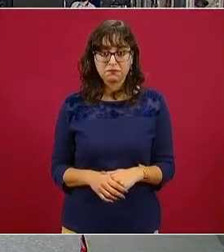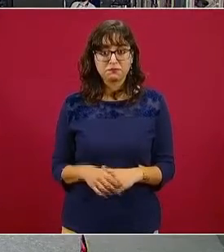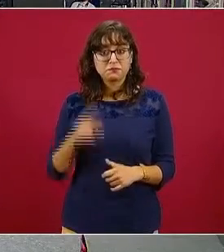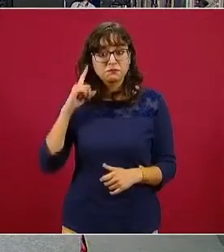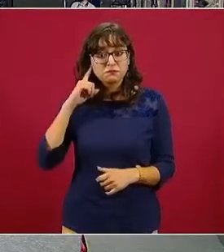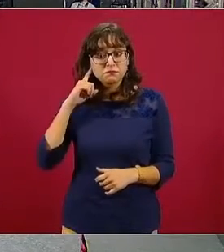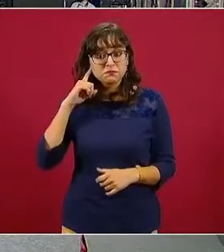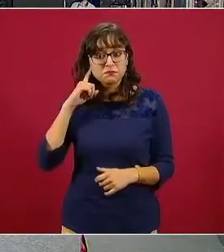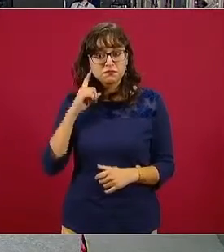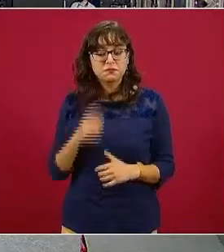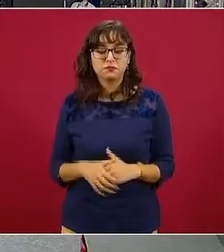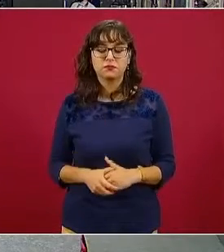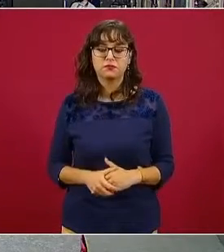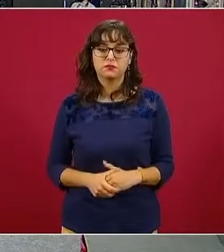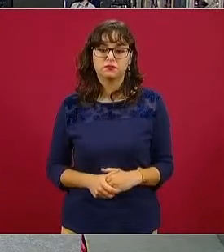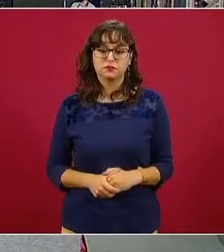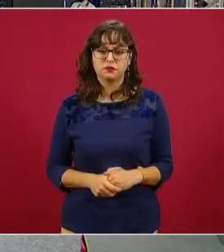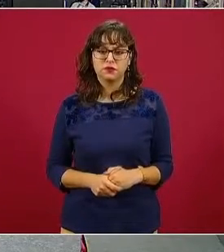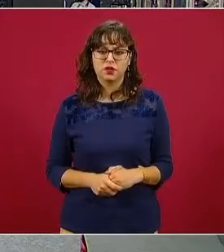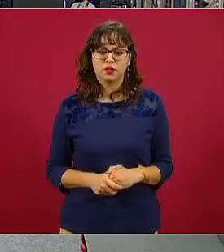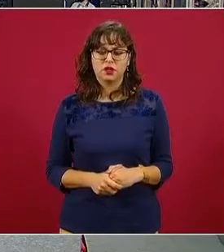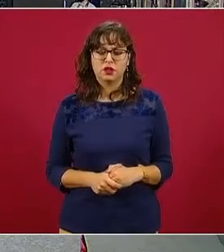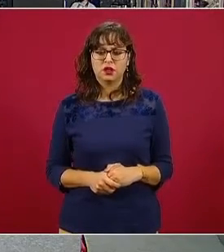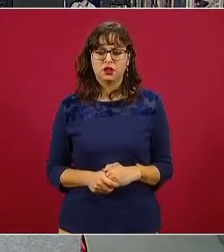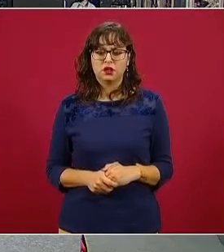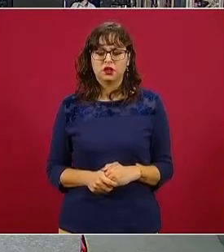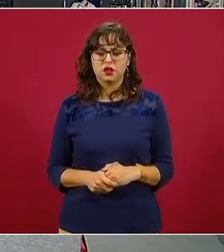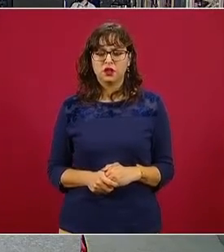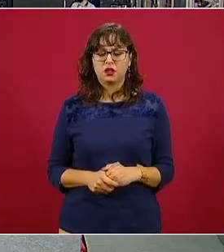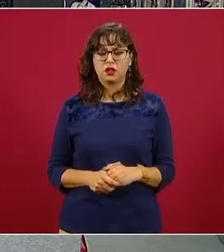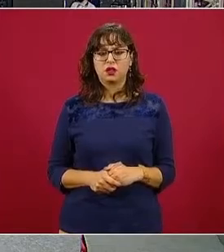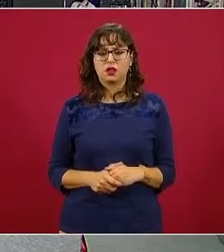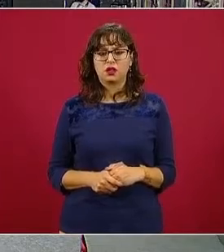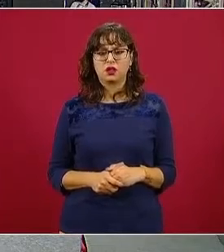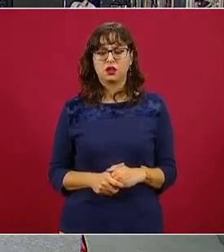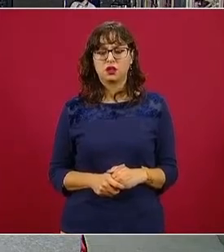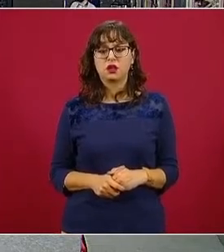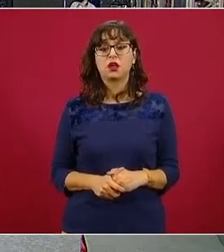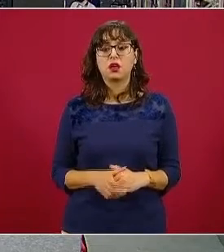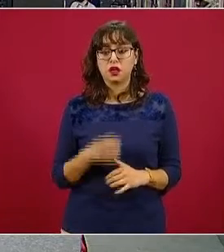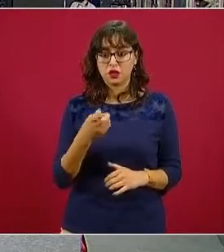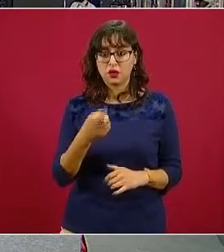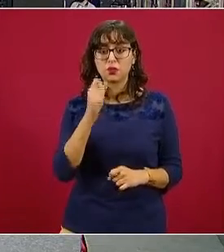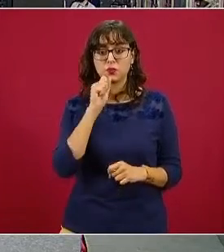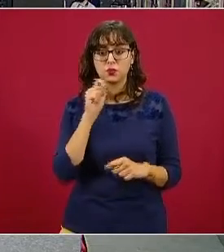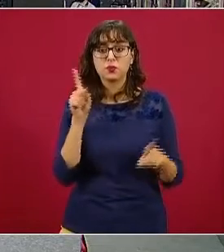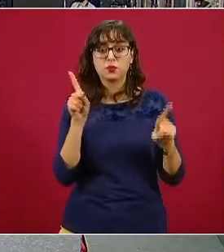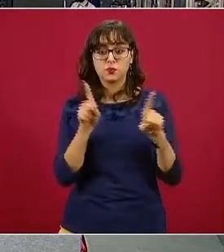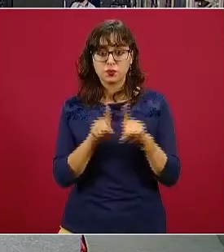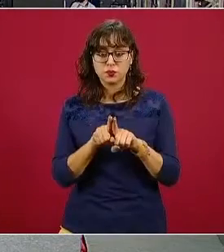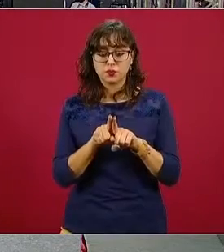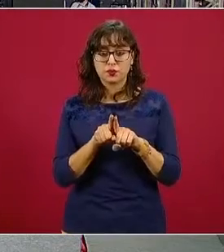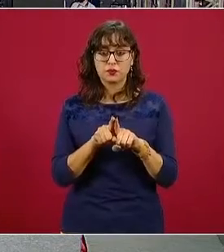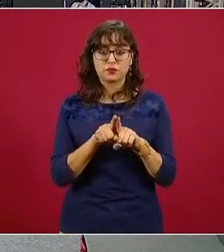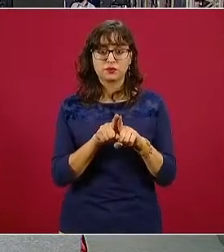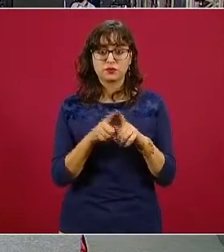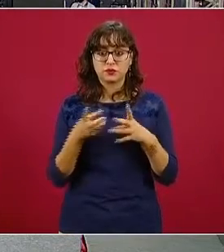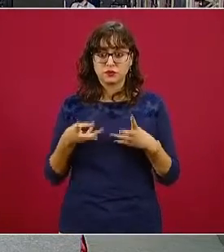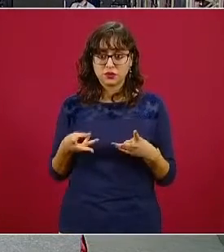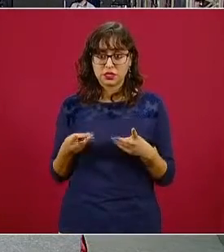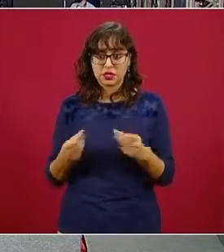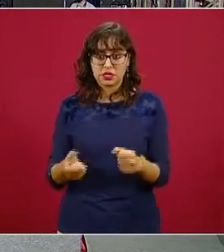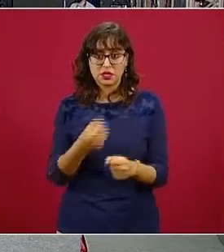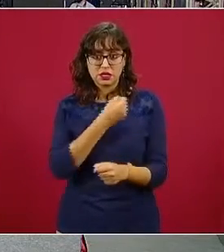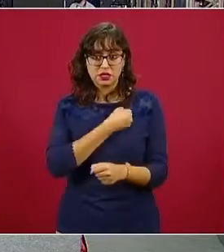Perdón. Nada más, y eso incluiría también eliminar las diferencias que hay en el gasto de